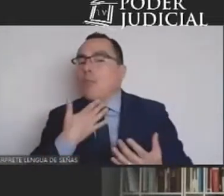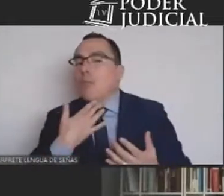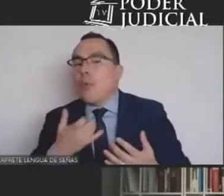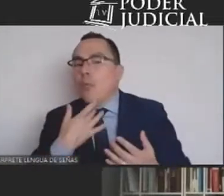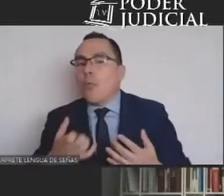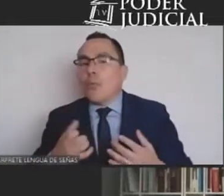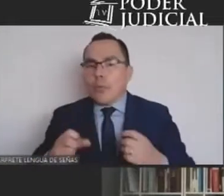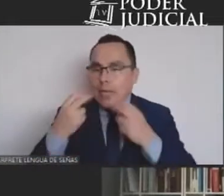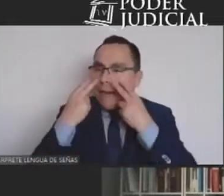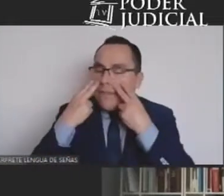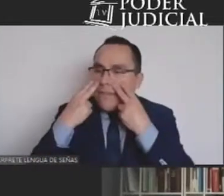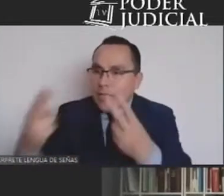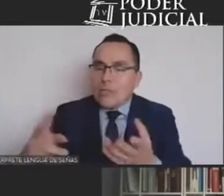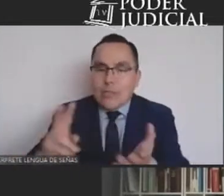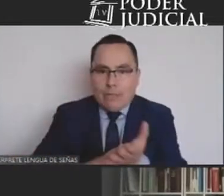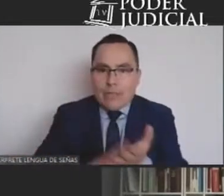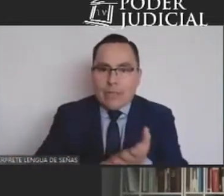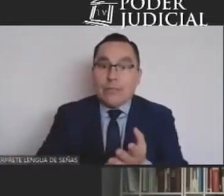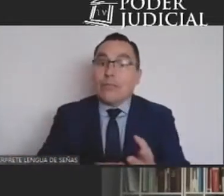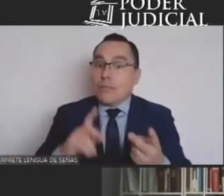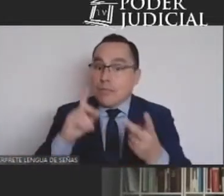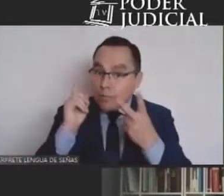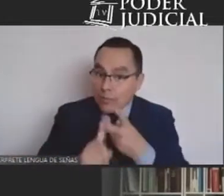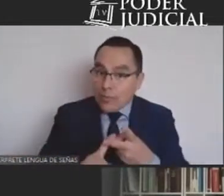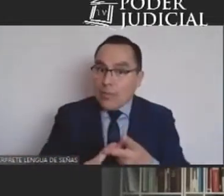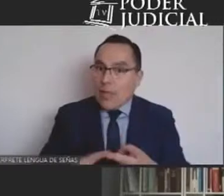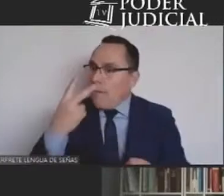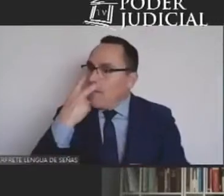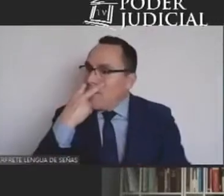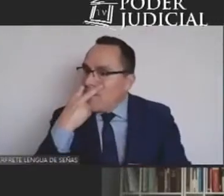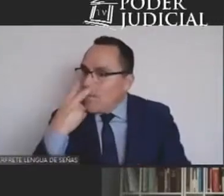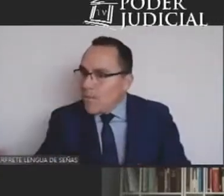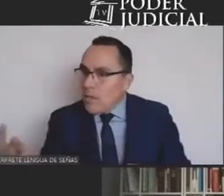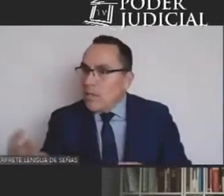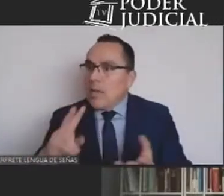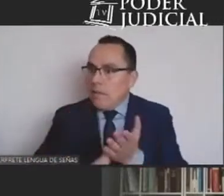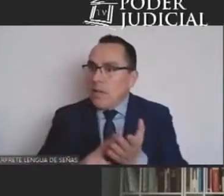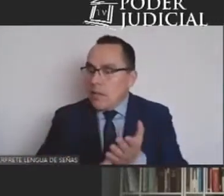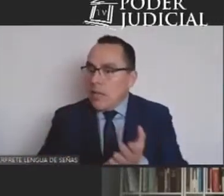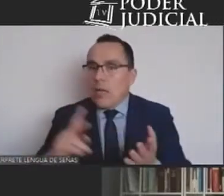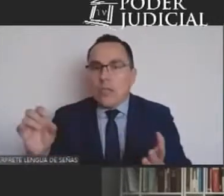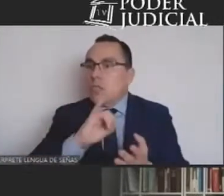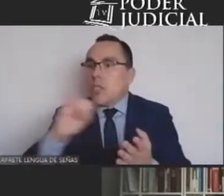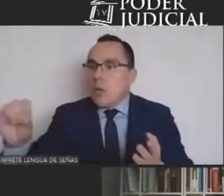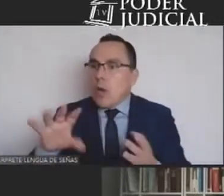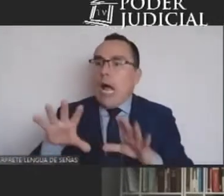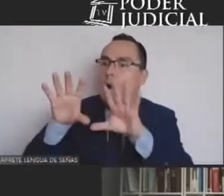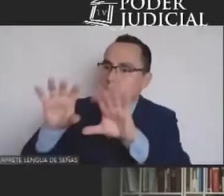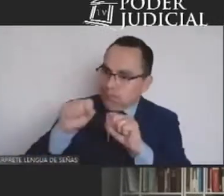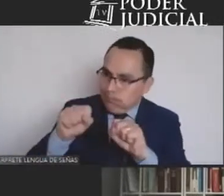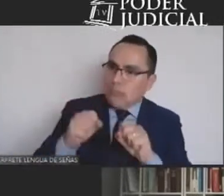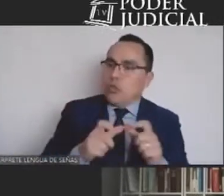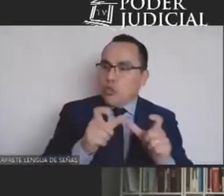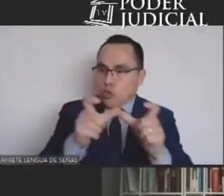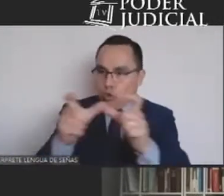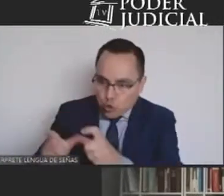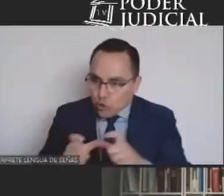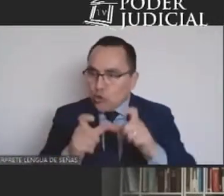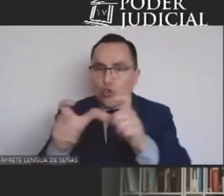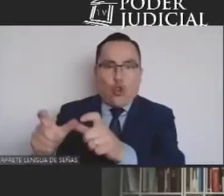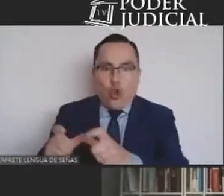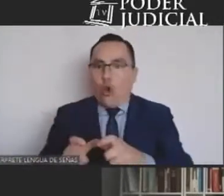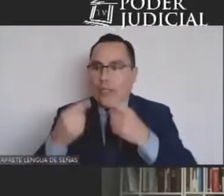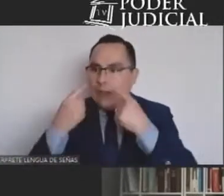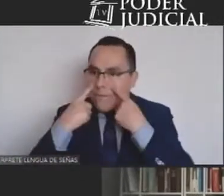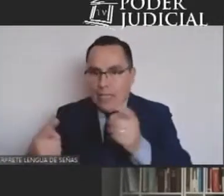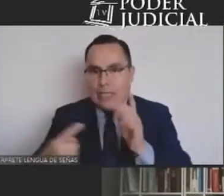visión de la realidad. Pero sin esa visión de la realidad es imposible tomar las medidas de prevención y de control que derivan de esa visión de la